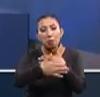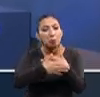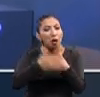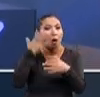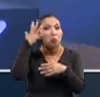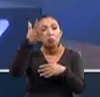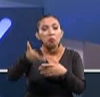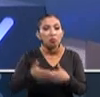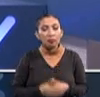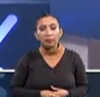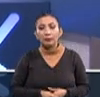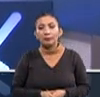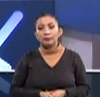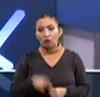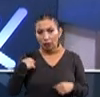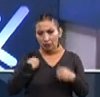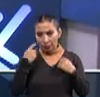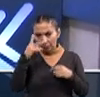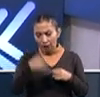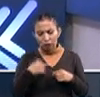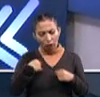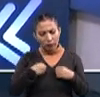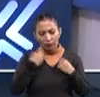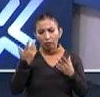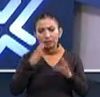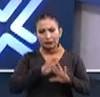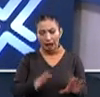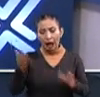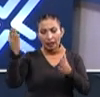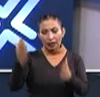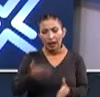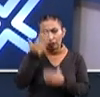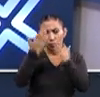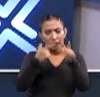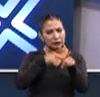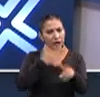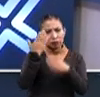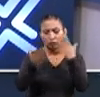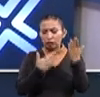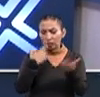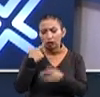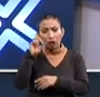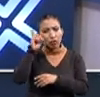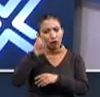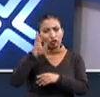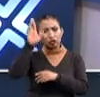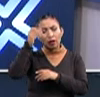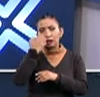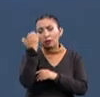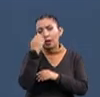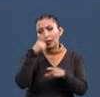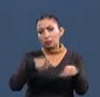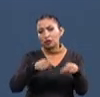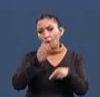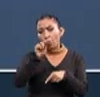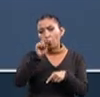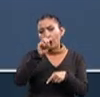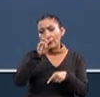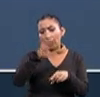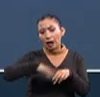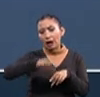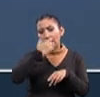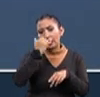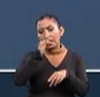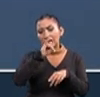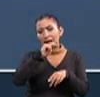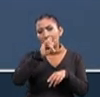plazo en tu carrera? ¿Tú ya radicas en México? Sí, yo radico. De hecho, llegué estudiando y sigo estudiando. Estoy estudiando el doctorado en la Facultad de Música de la UNAM, en el campo